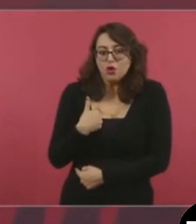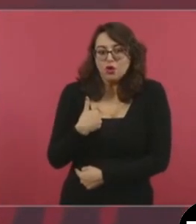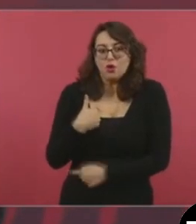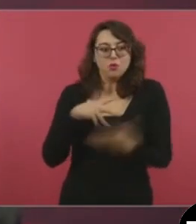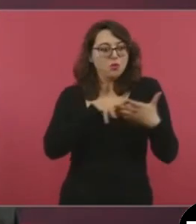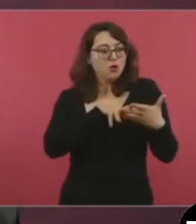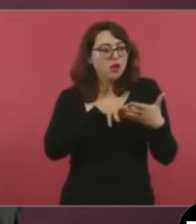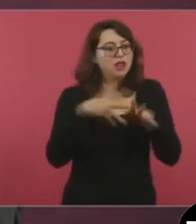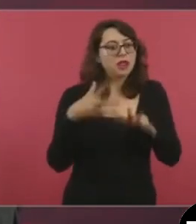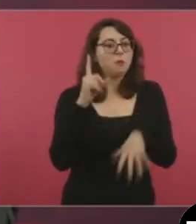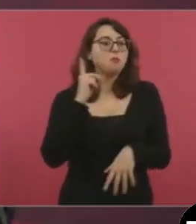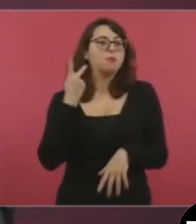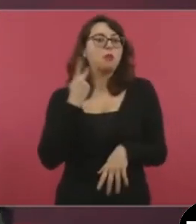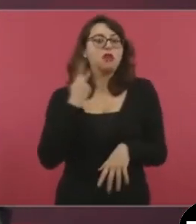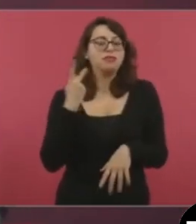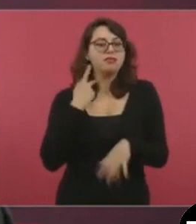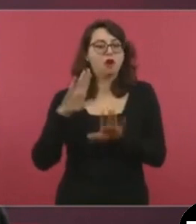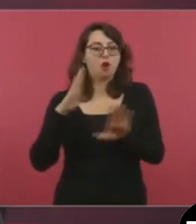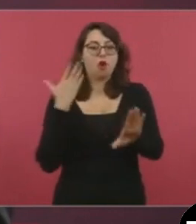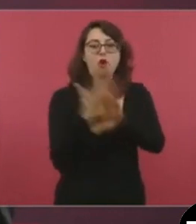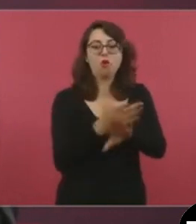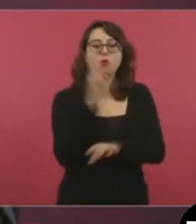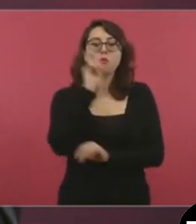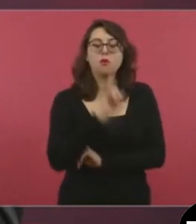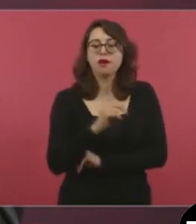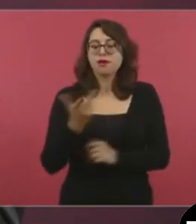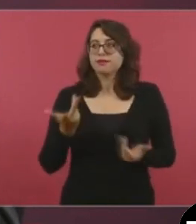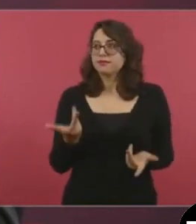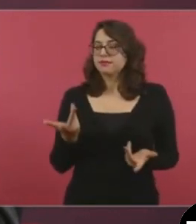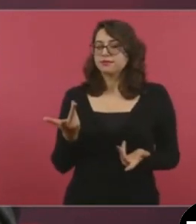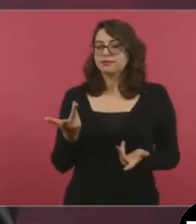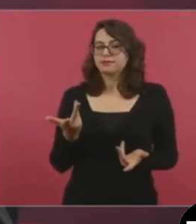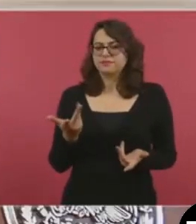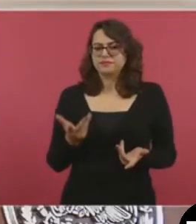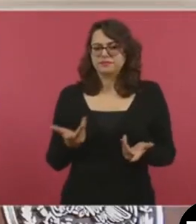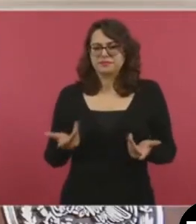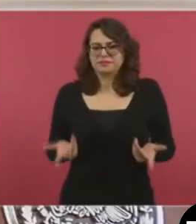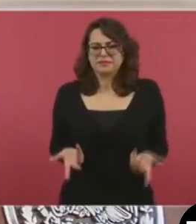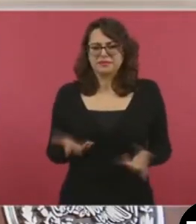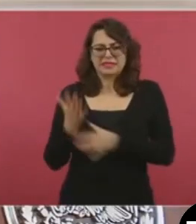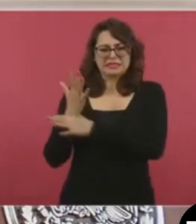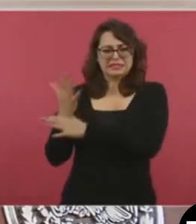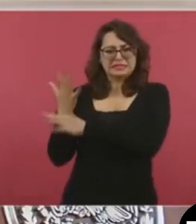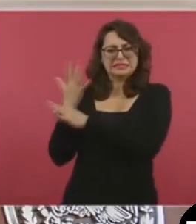Y lo que hacen es atribuirme